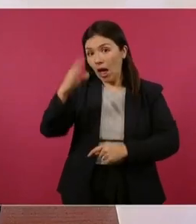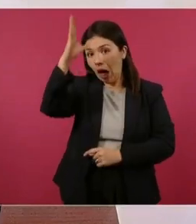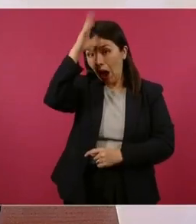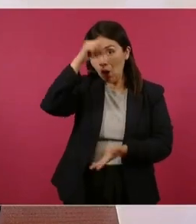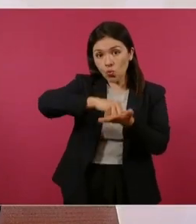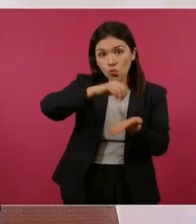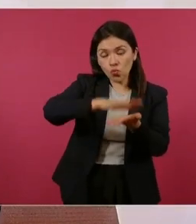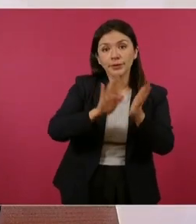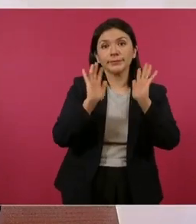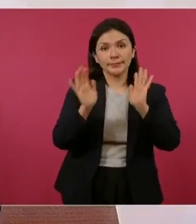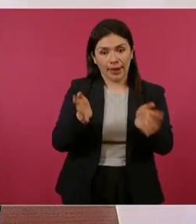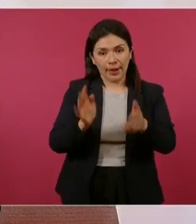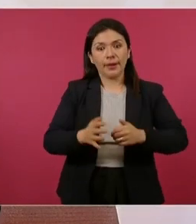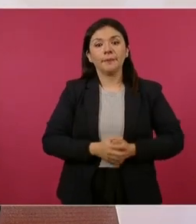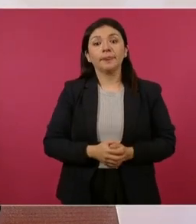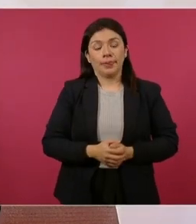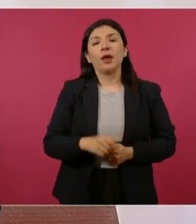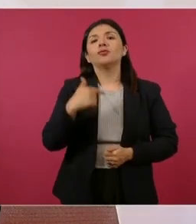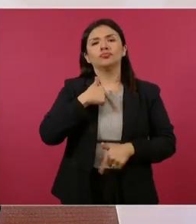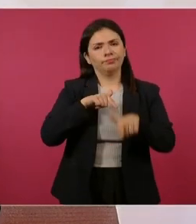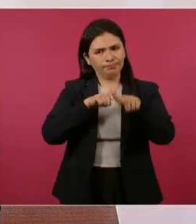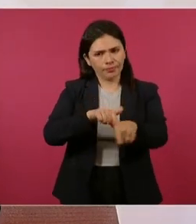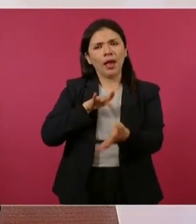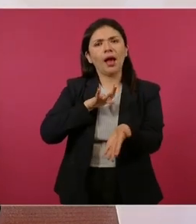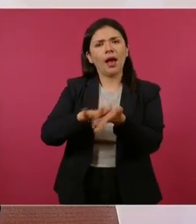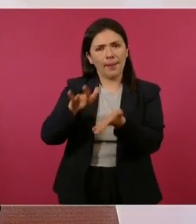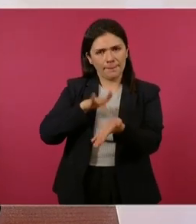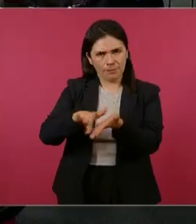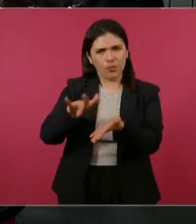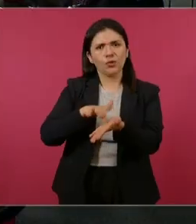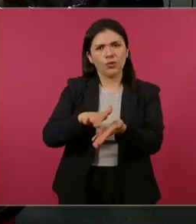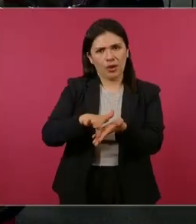acuerdos, estamos apoyando nosotros